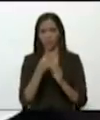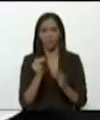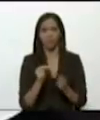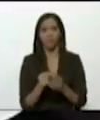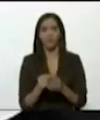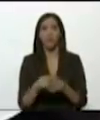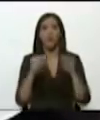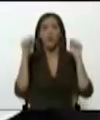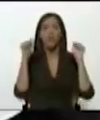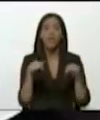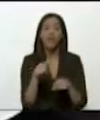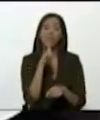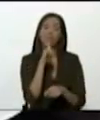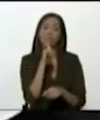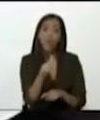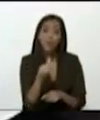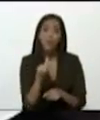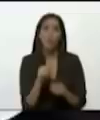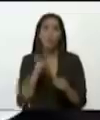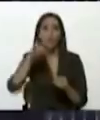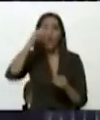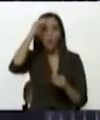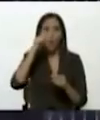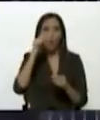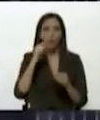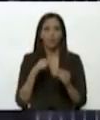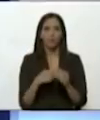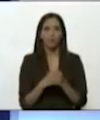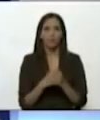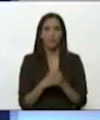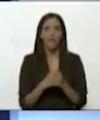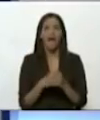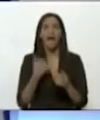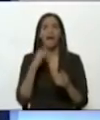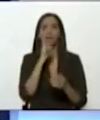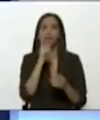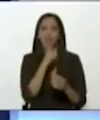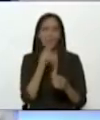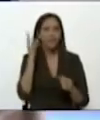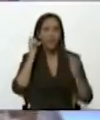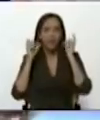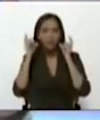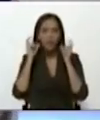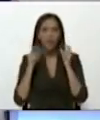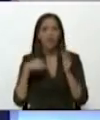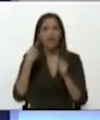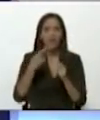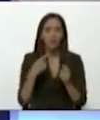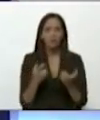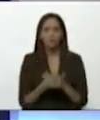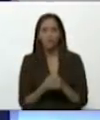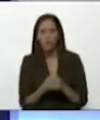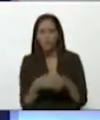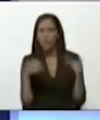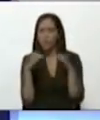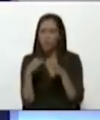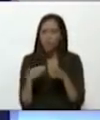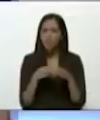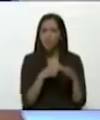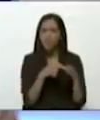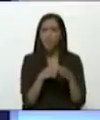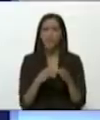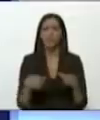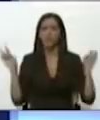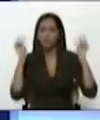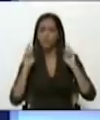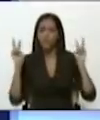lo que hoy informó, por decirlo de alguna manera, Jorge Rodríguez, no es un montaje. Hay nombres que hemos escuchado en otras ollas y en otros supuestos